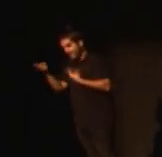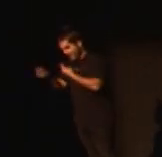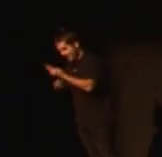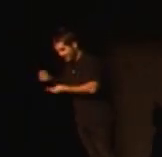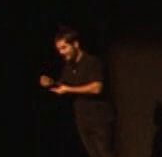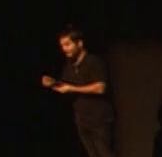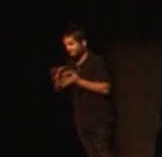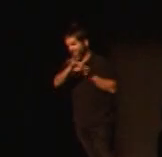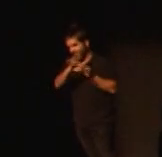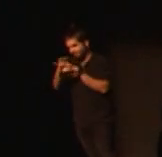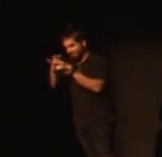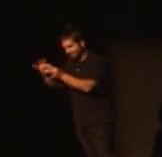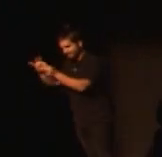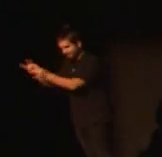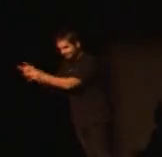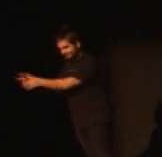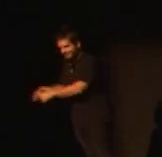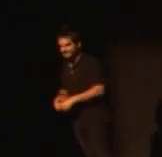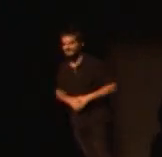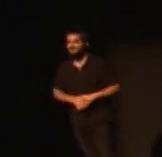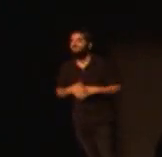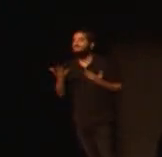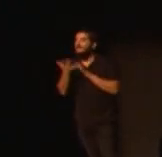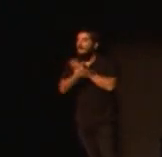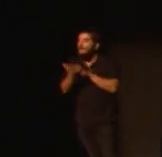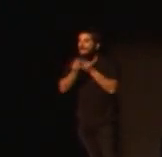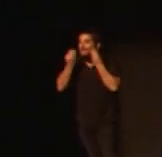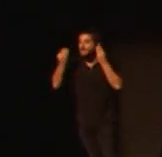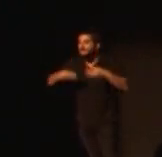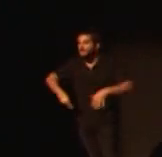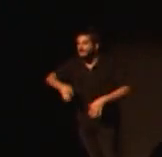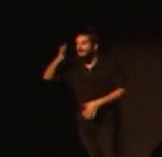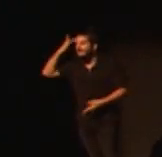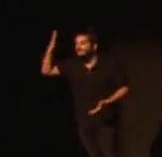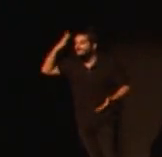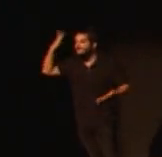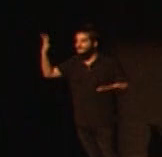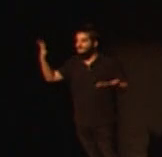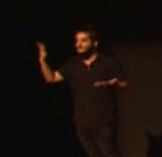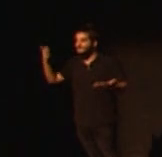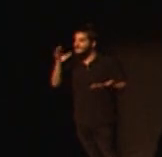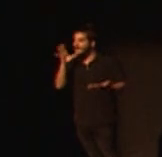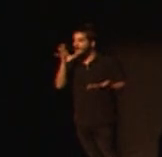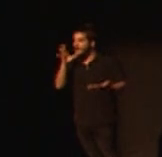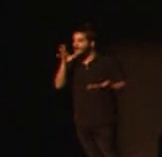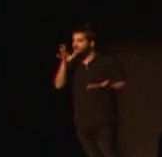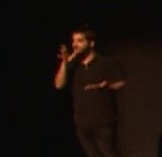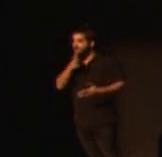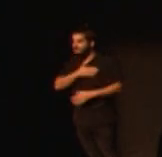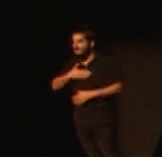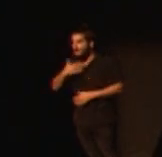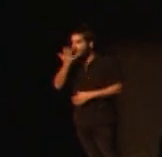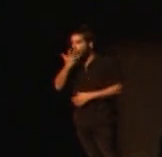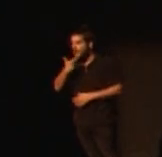explicas, cariño. Ay, pues mira, hablando de historias inspiradoras, Laura, ahora yo creo que es el momento de conocer la suya, la historia